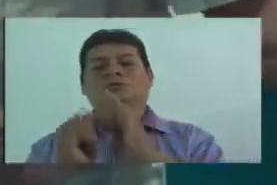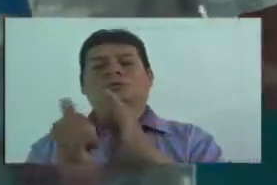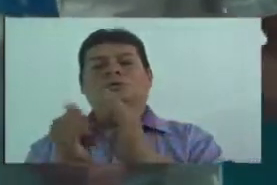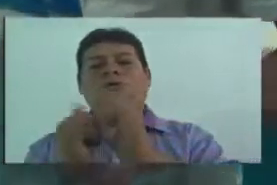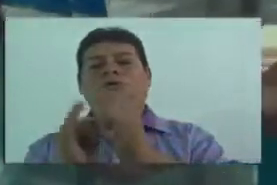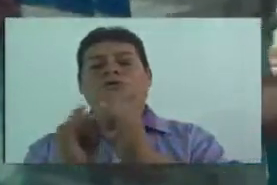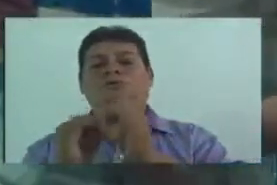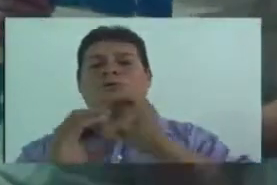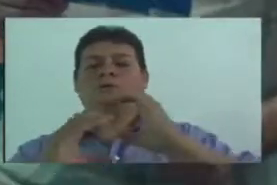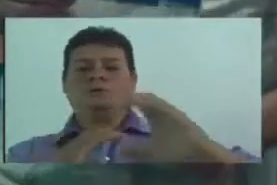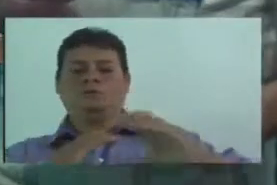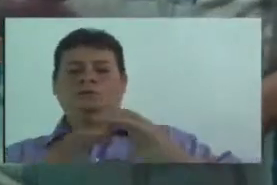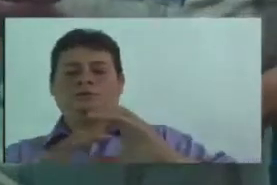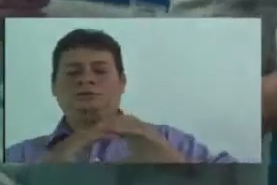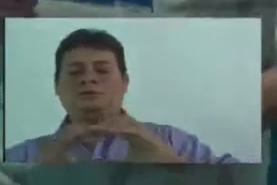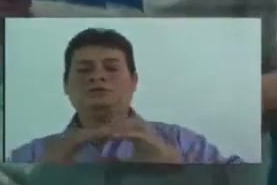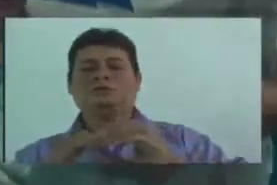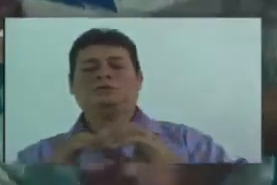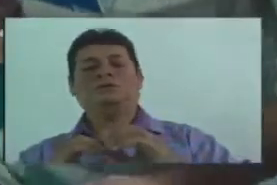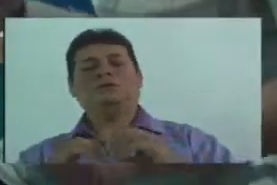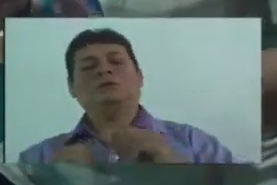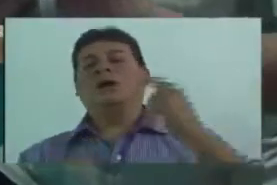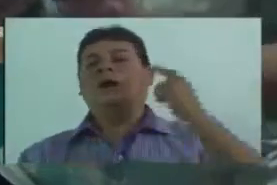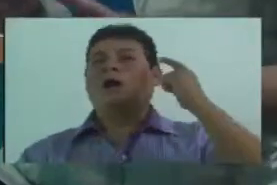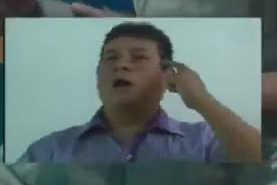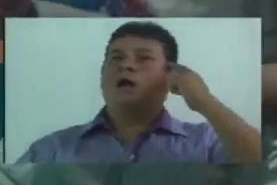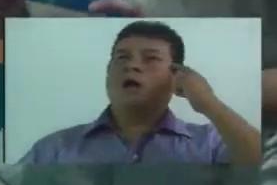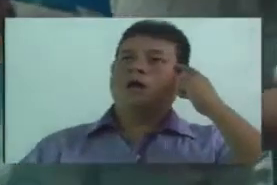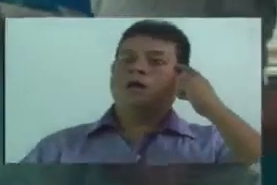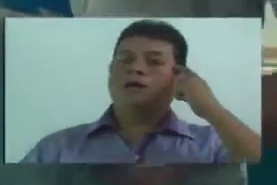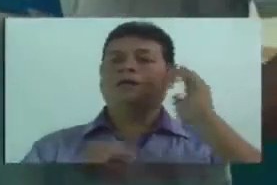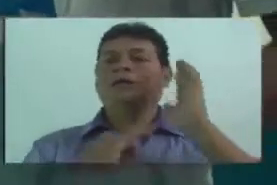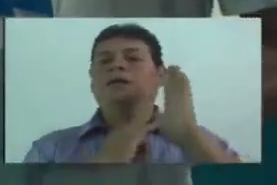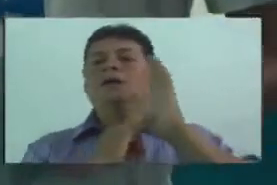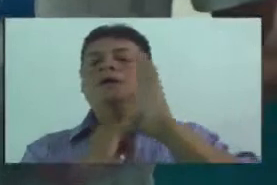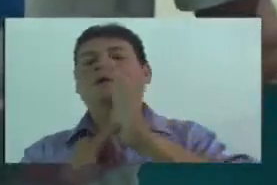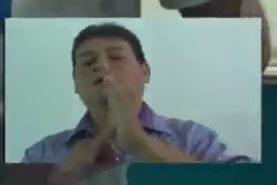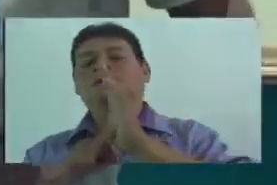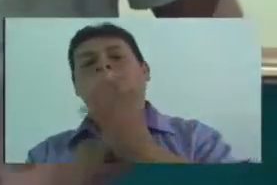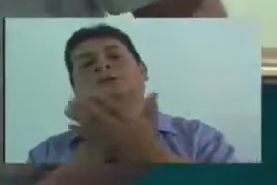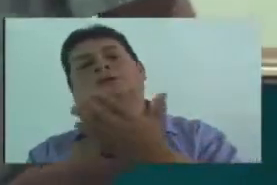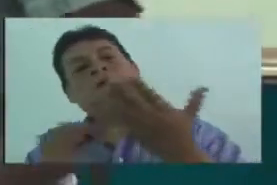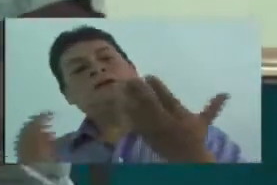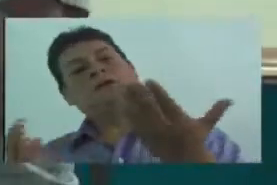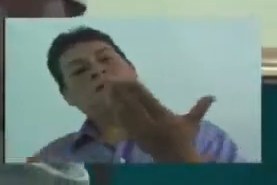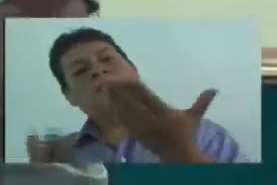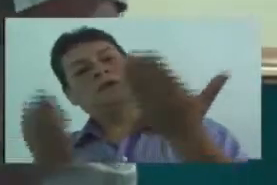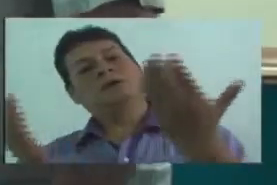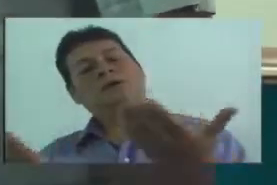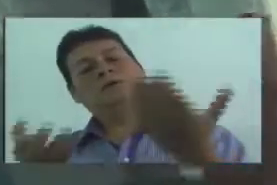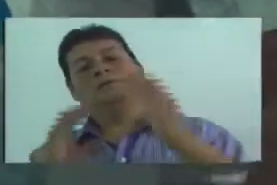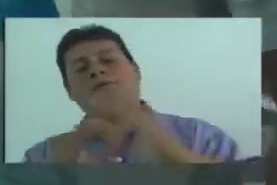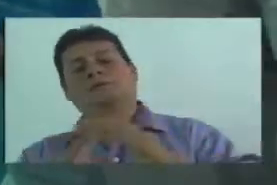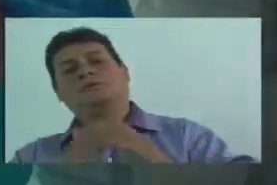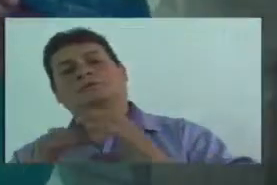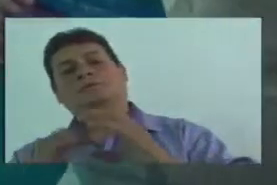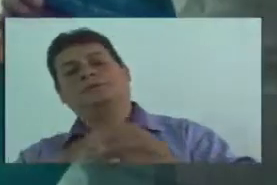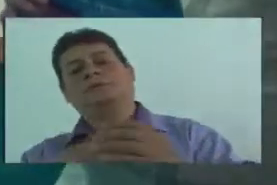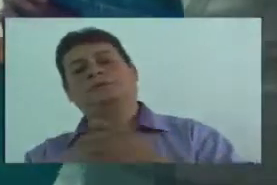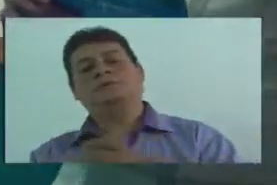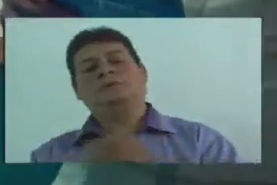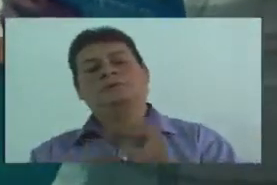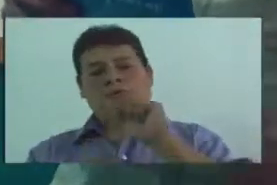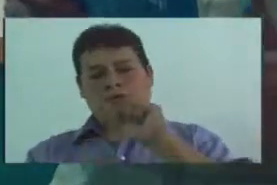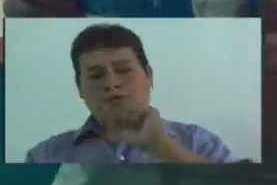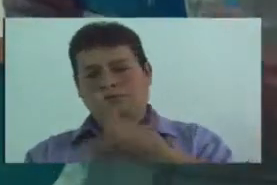con una determinada intención y manifiestan una actitud. Esta actitud se